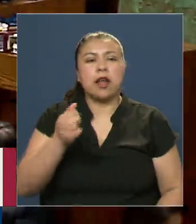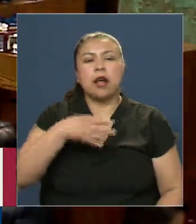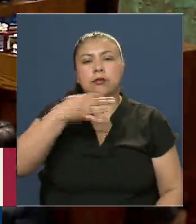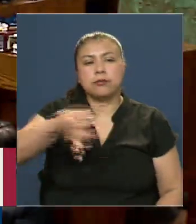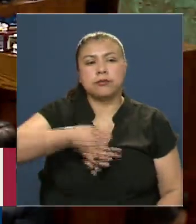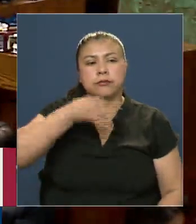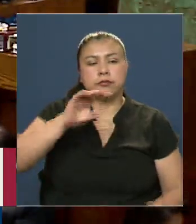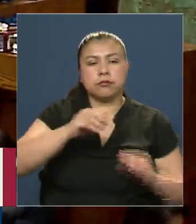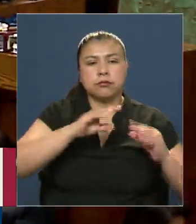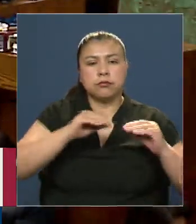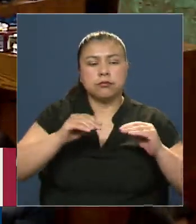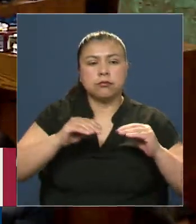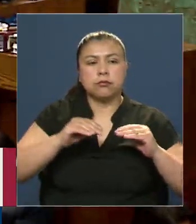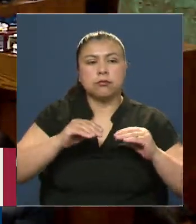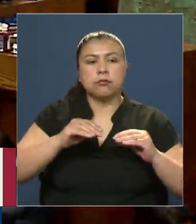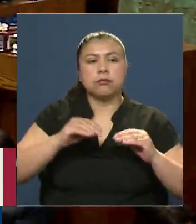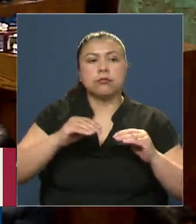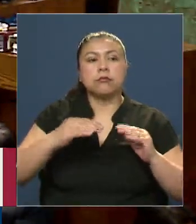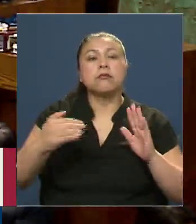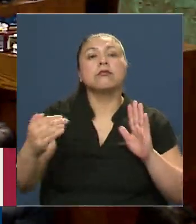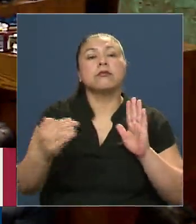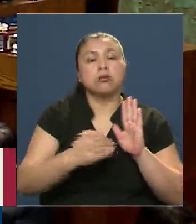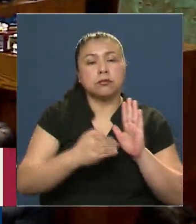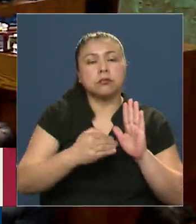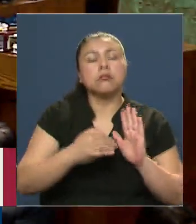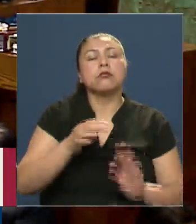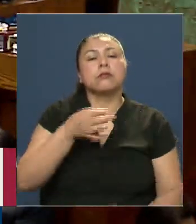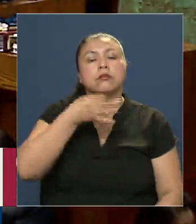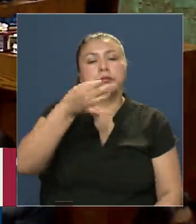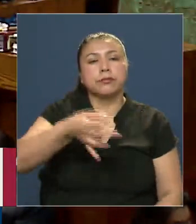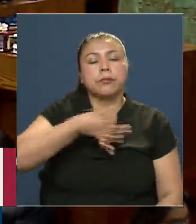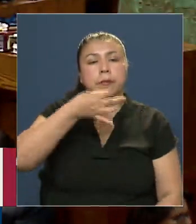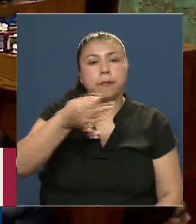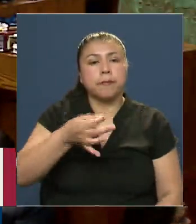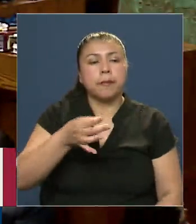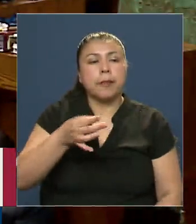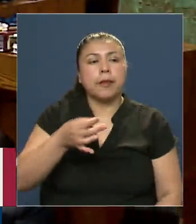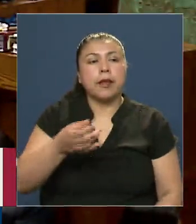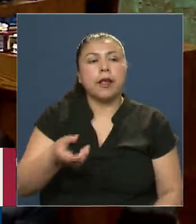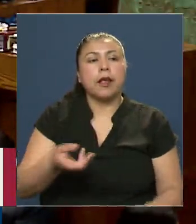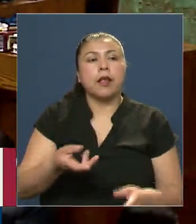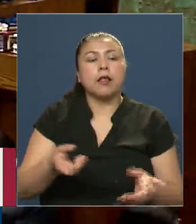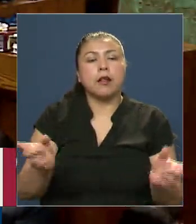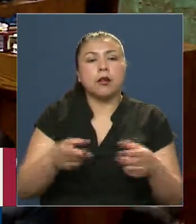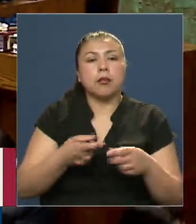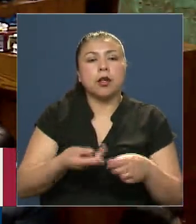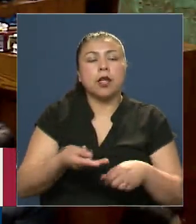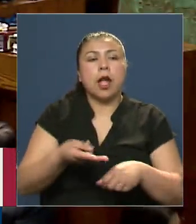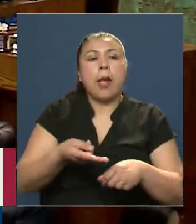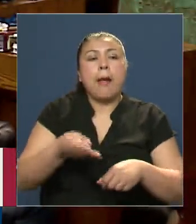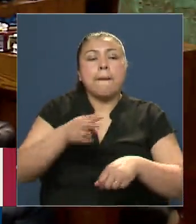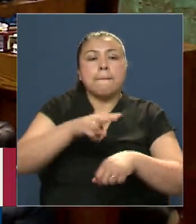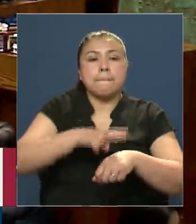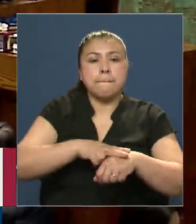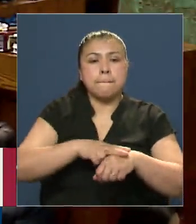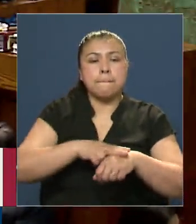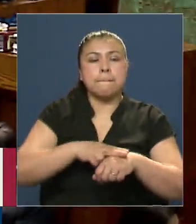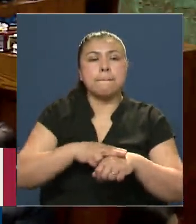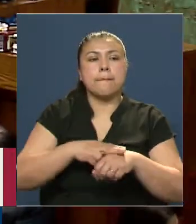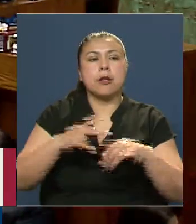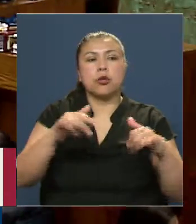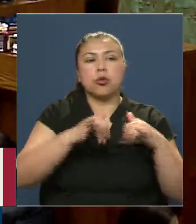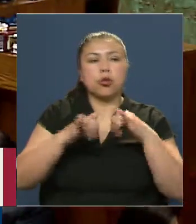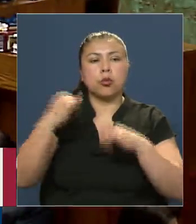encuentran inscritos entonces el diputado Diego Ibáñez del Comité Mixto Liberal, Comunes e Independientes, a quien